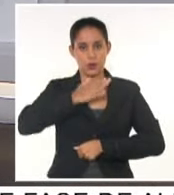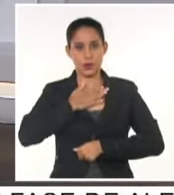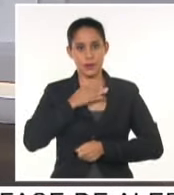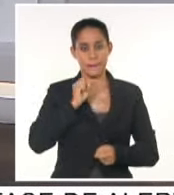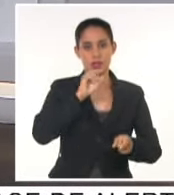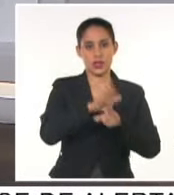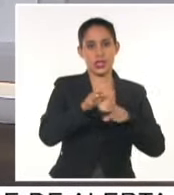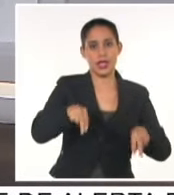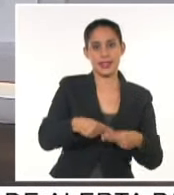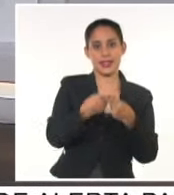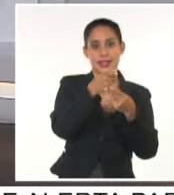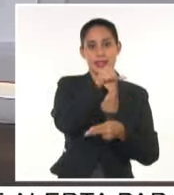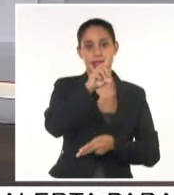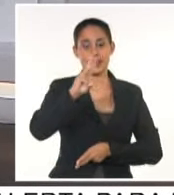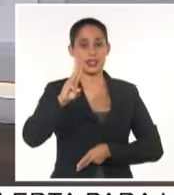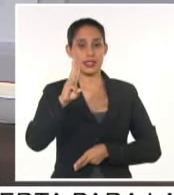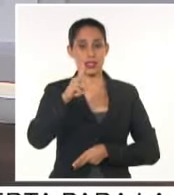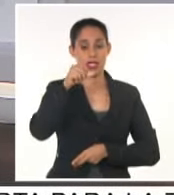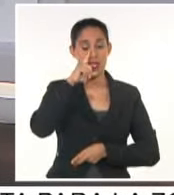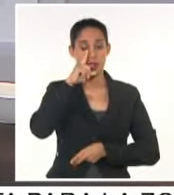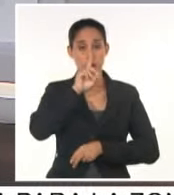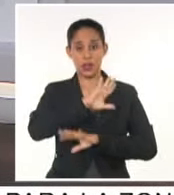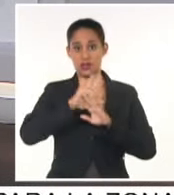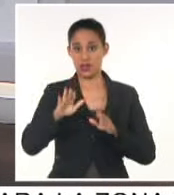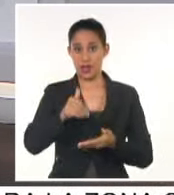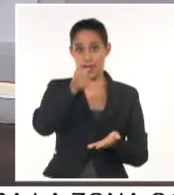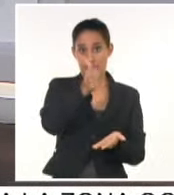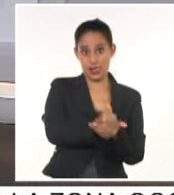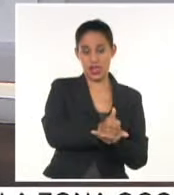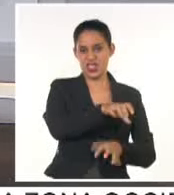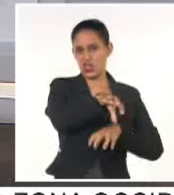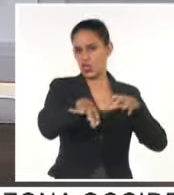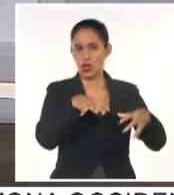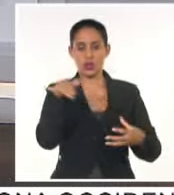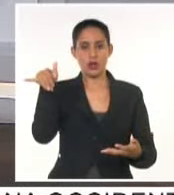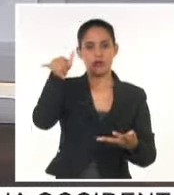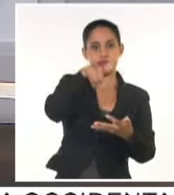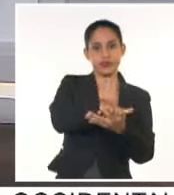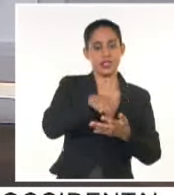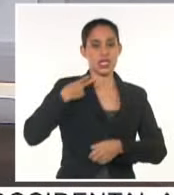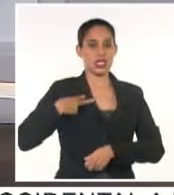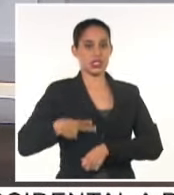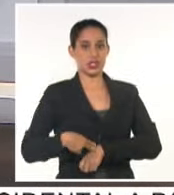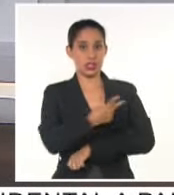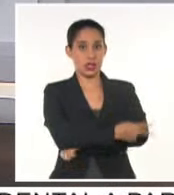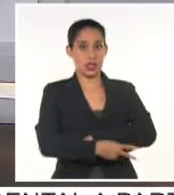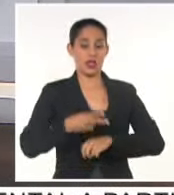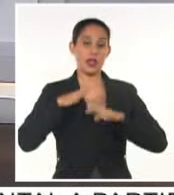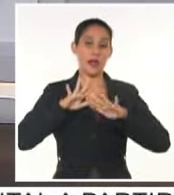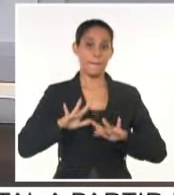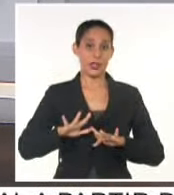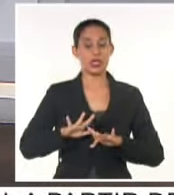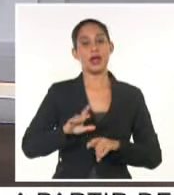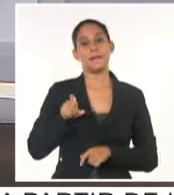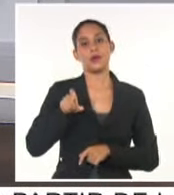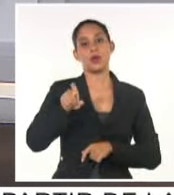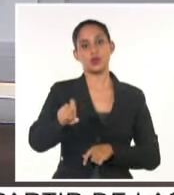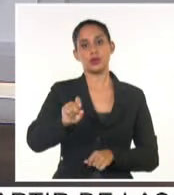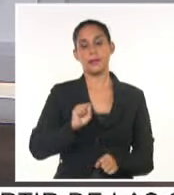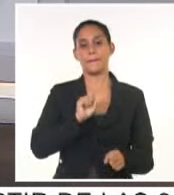torneo Premier 12, ya se encuentra en Taipei de China y espera por las últimas incorporaciones de la plantilla para el inicio del